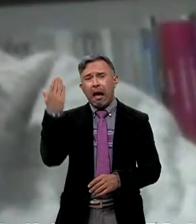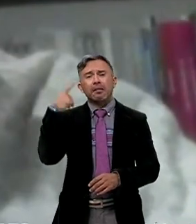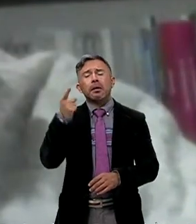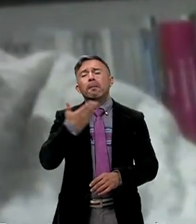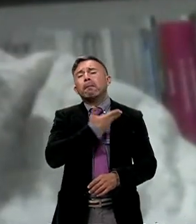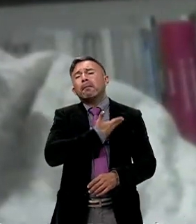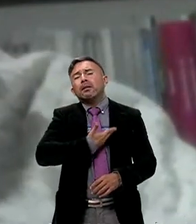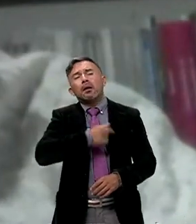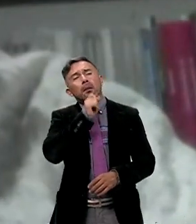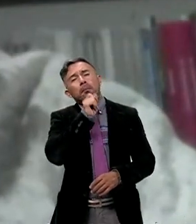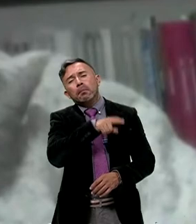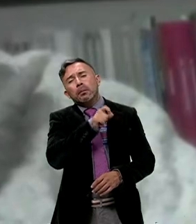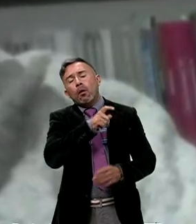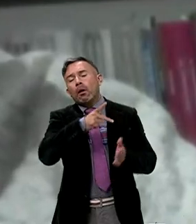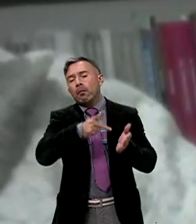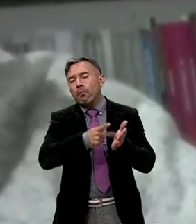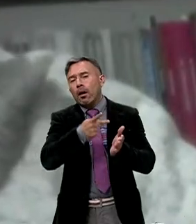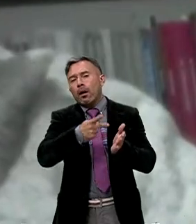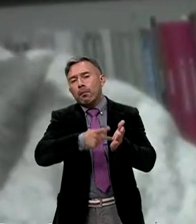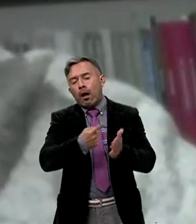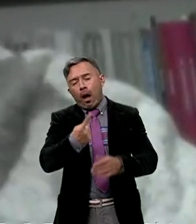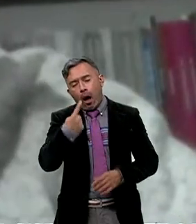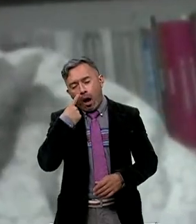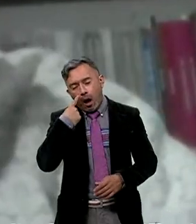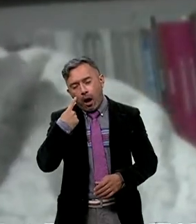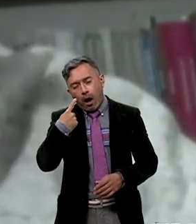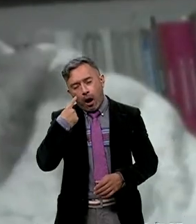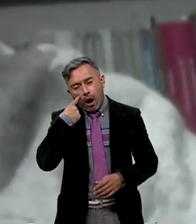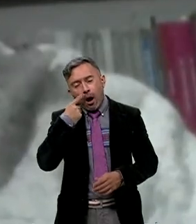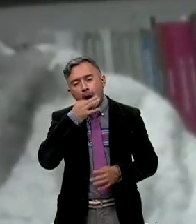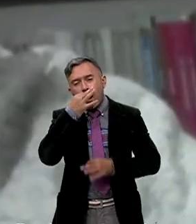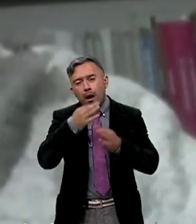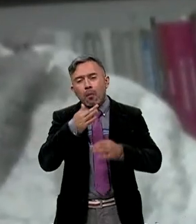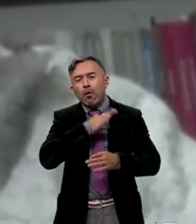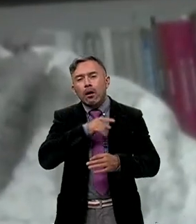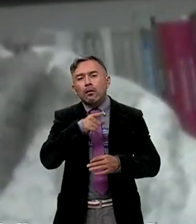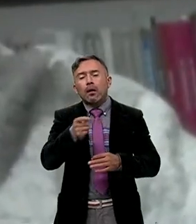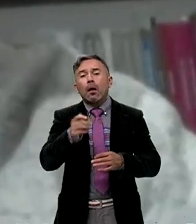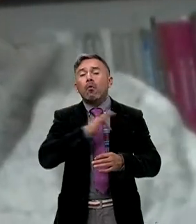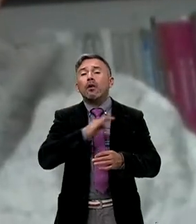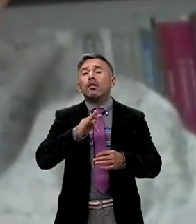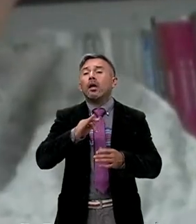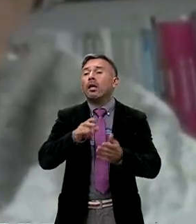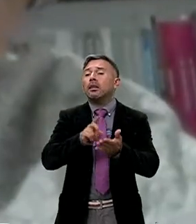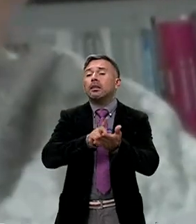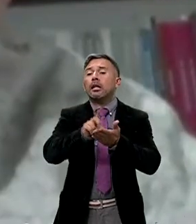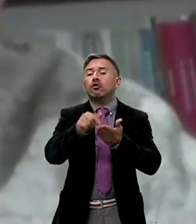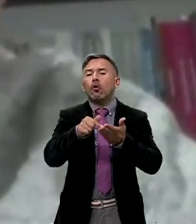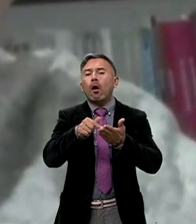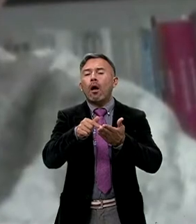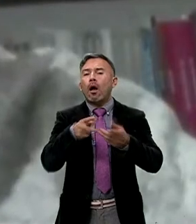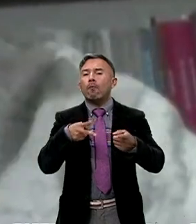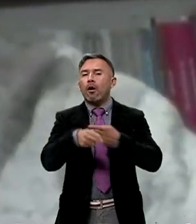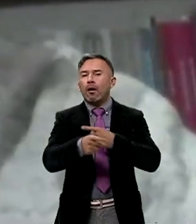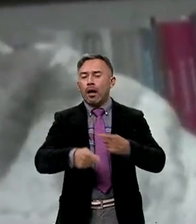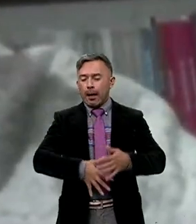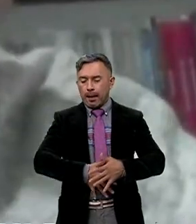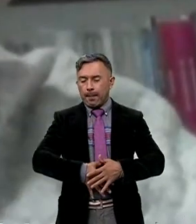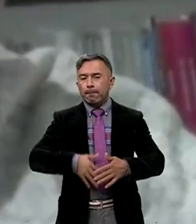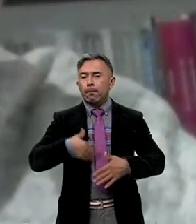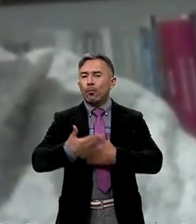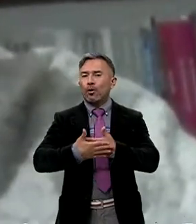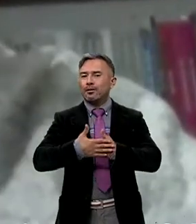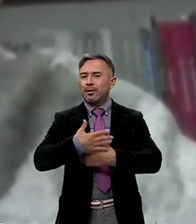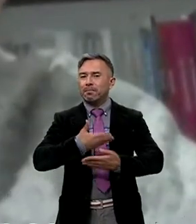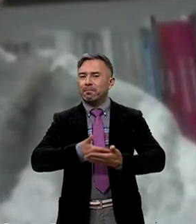reiteradas ocasiones querer poner la consulta la interrupción legal del embarazo porque entonces si hay los ciudadanos de